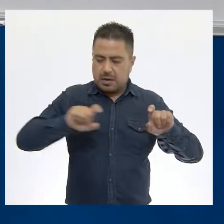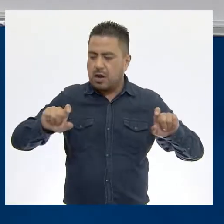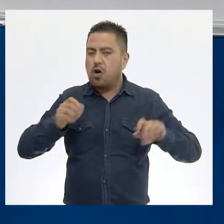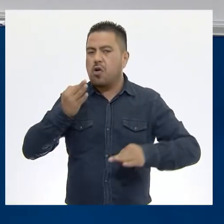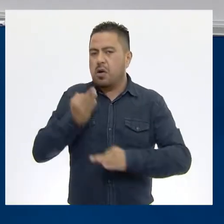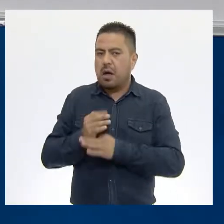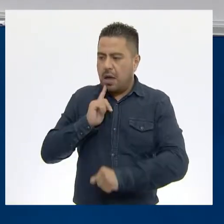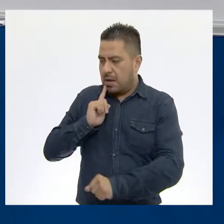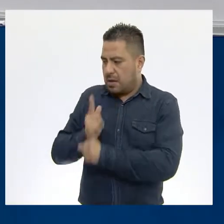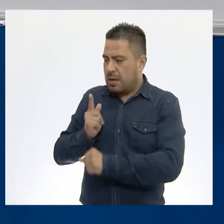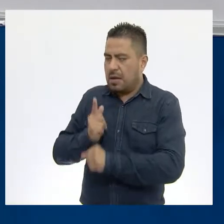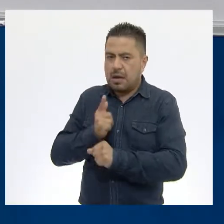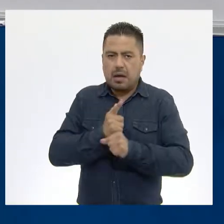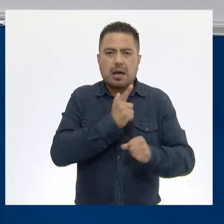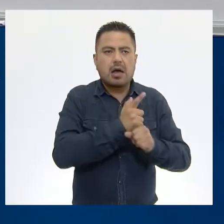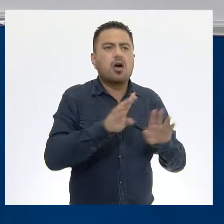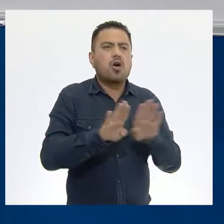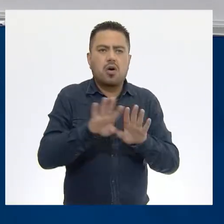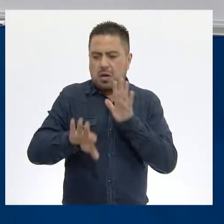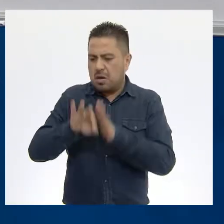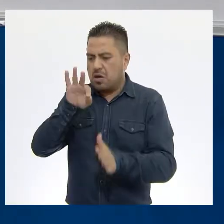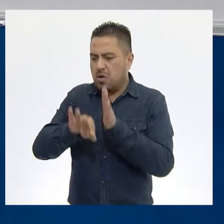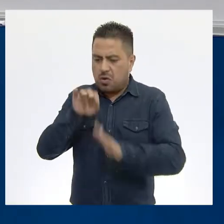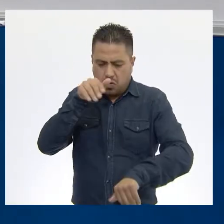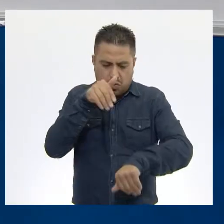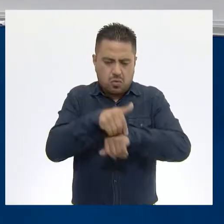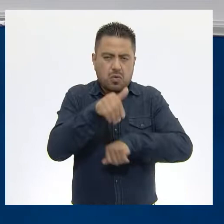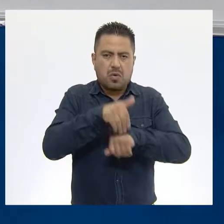ahorita vemos cómo pudimos encontrar tanto